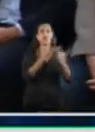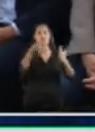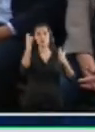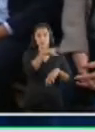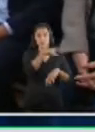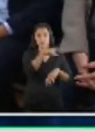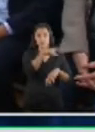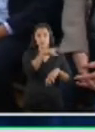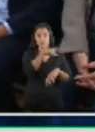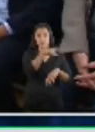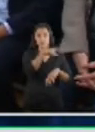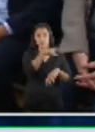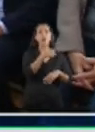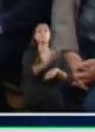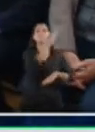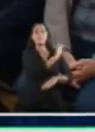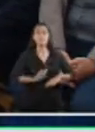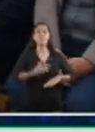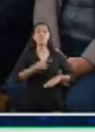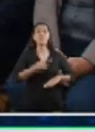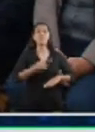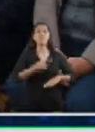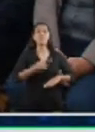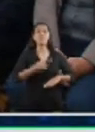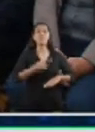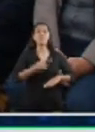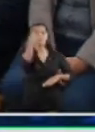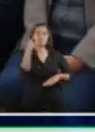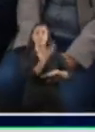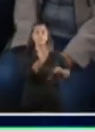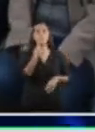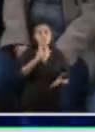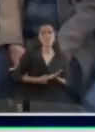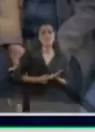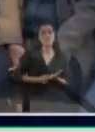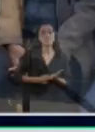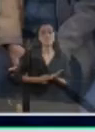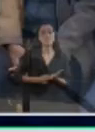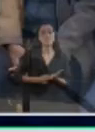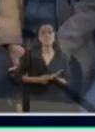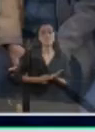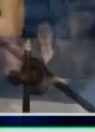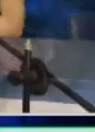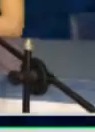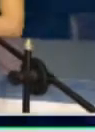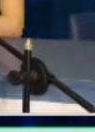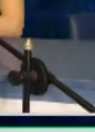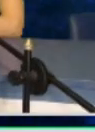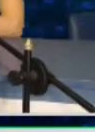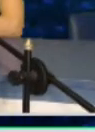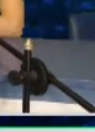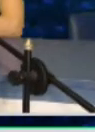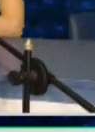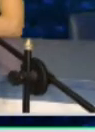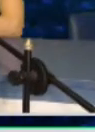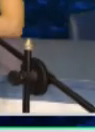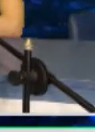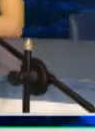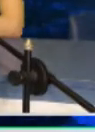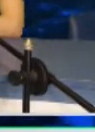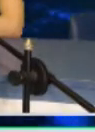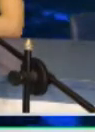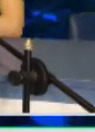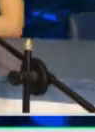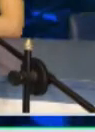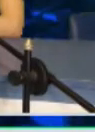una reestructuración en este momento viene bien. Teniendo en cuenta además que a la ministra, a la flamante ministra, ahora se le viene también el tema de una reunión